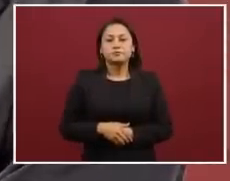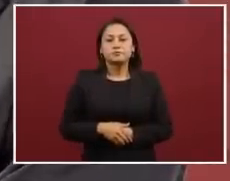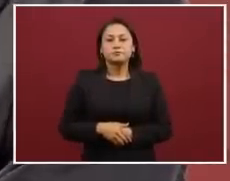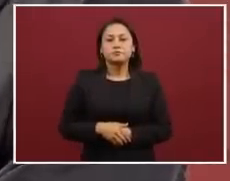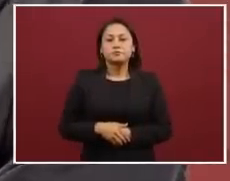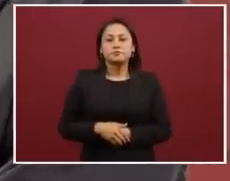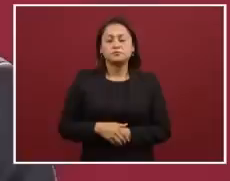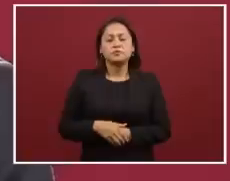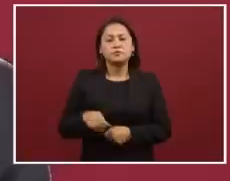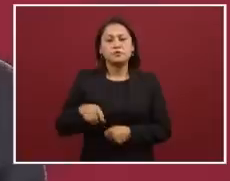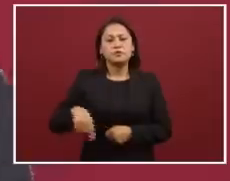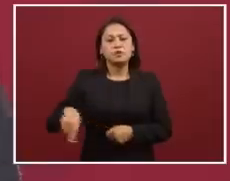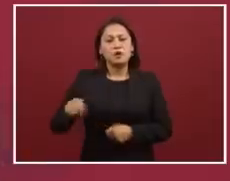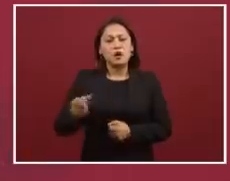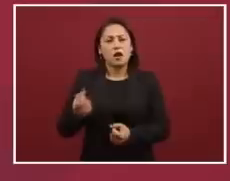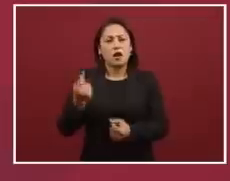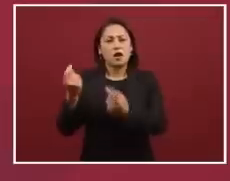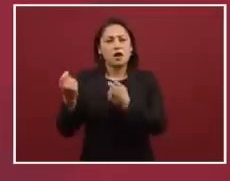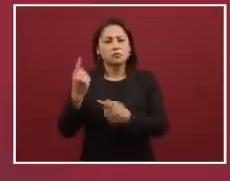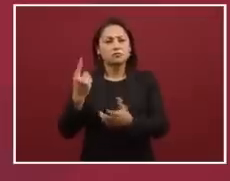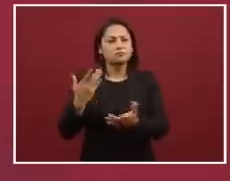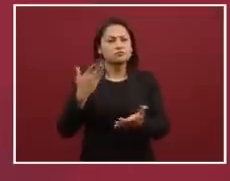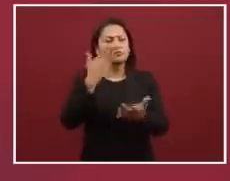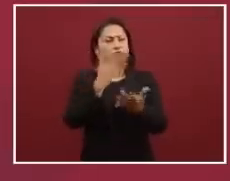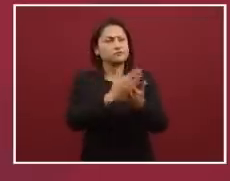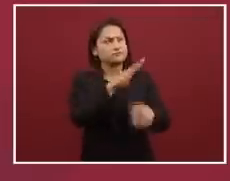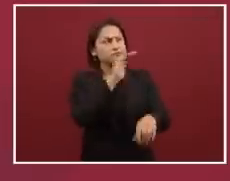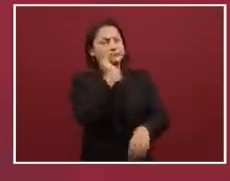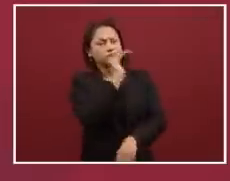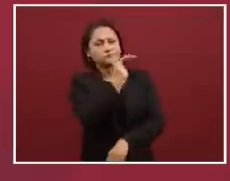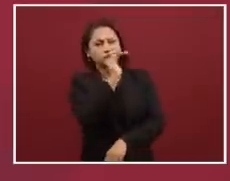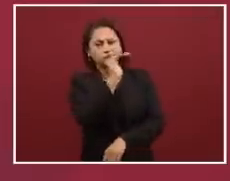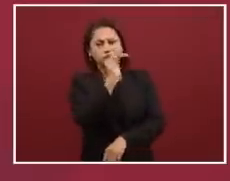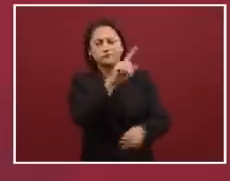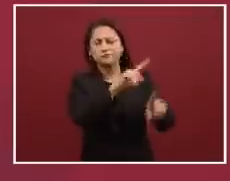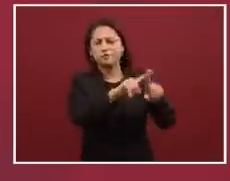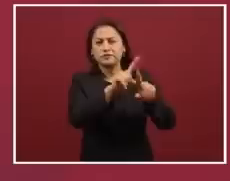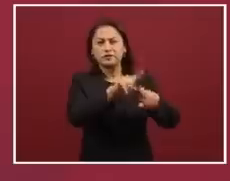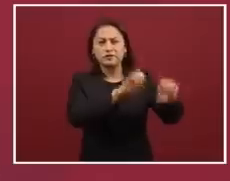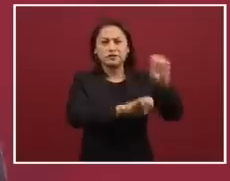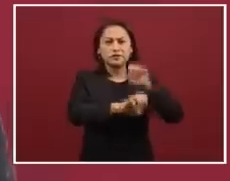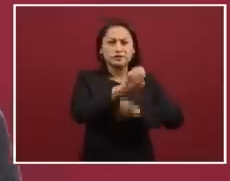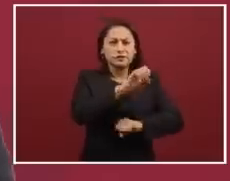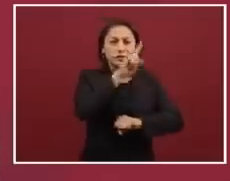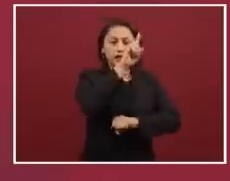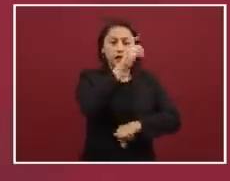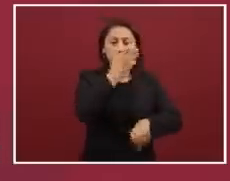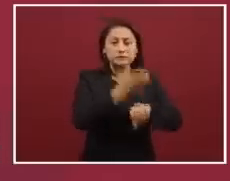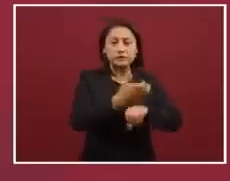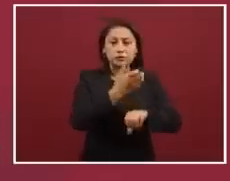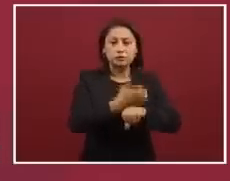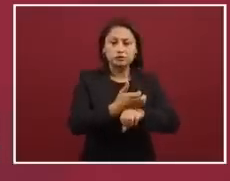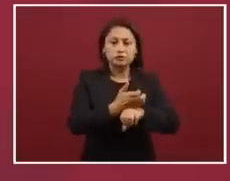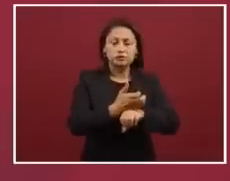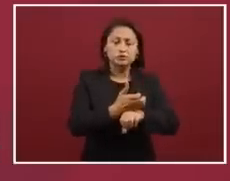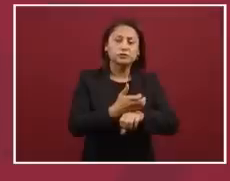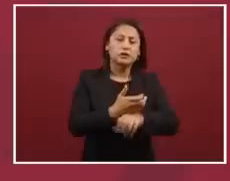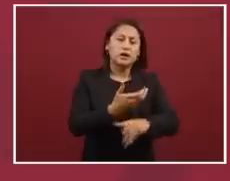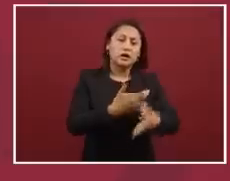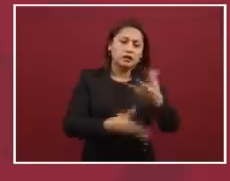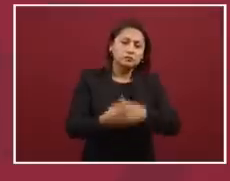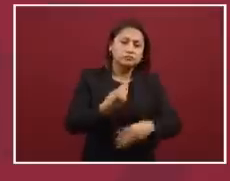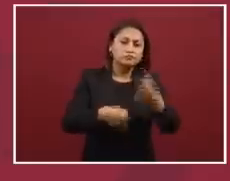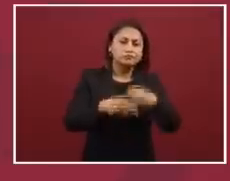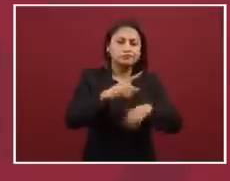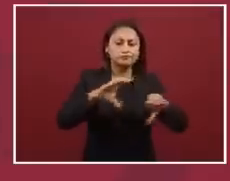representan a industriales, a comerciantes en Estados Unidos. La Cámara de Comercio de Estados Unidos manifestó su